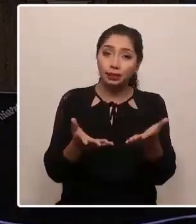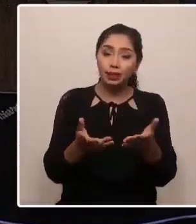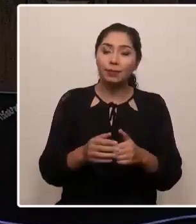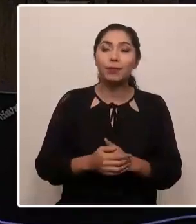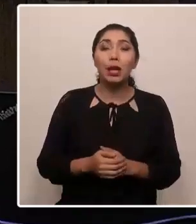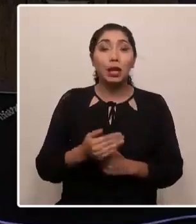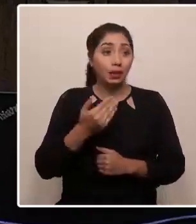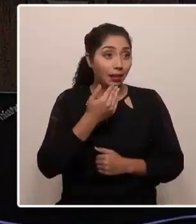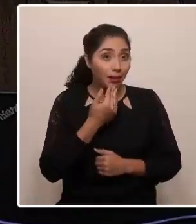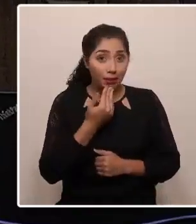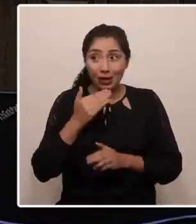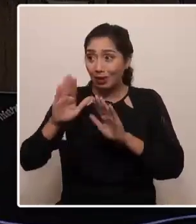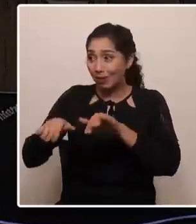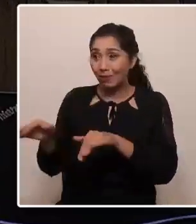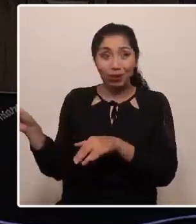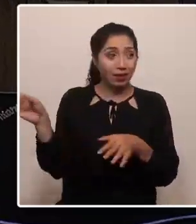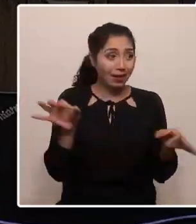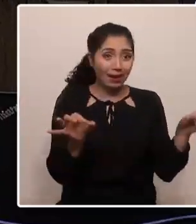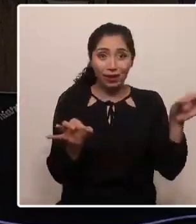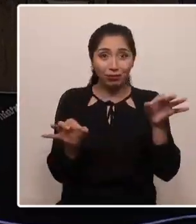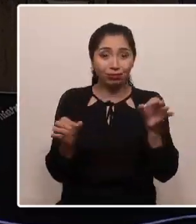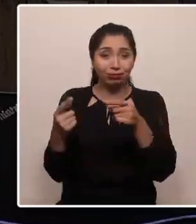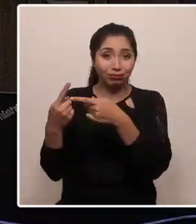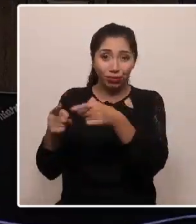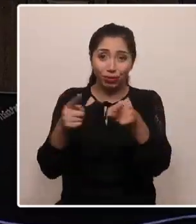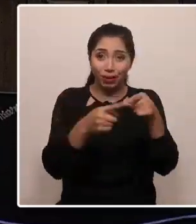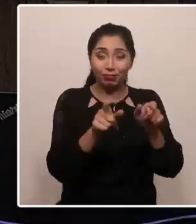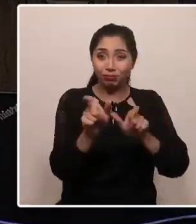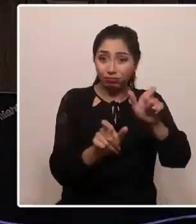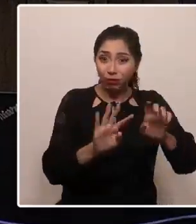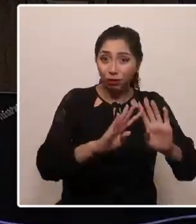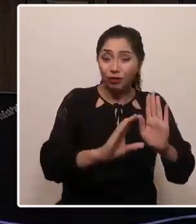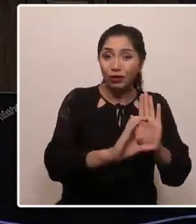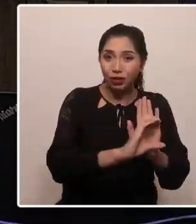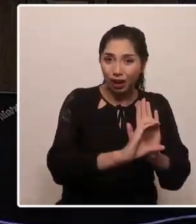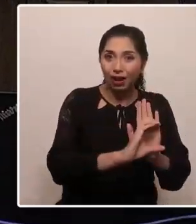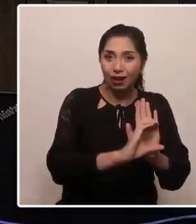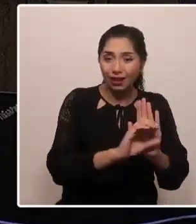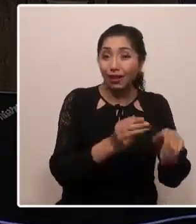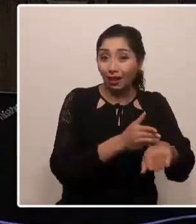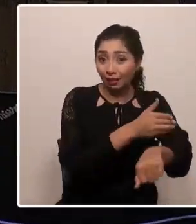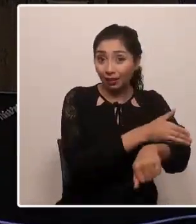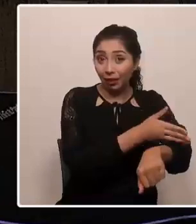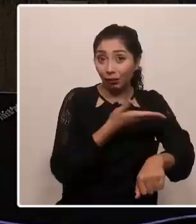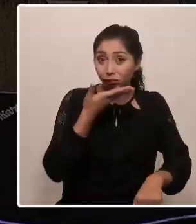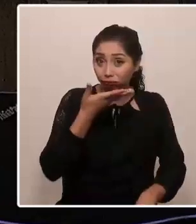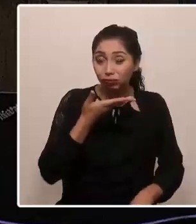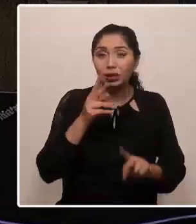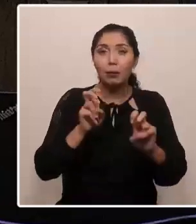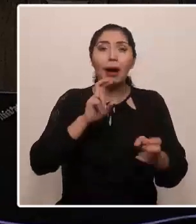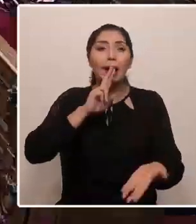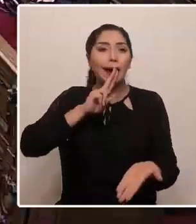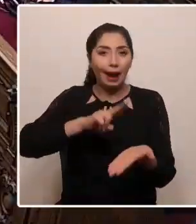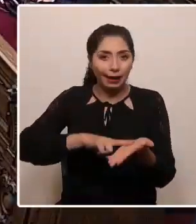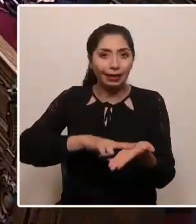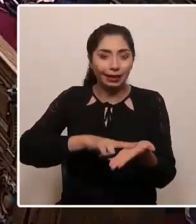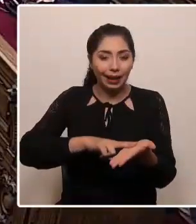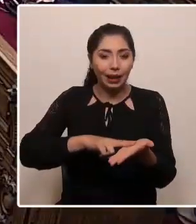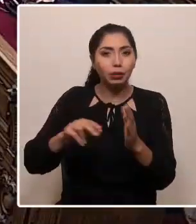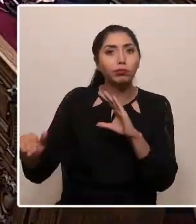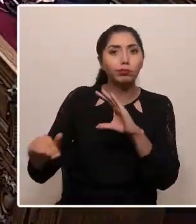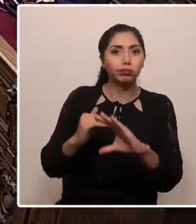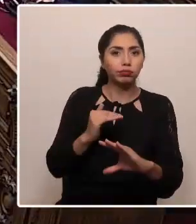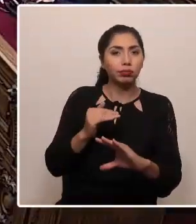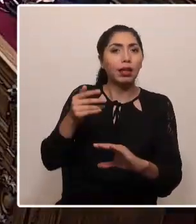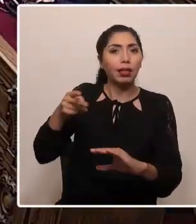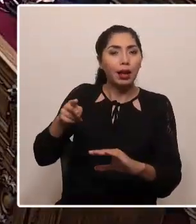lo ya planteado por los anteriores convencionales que hablaron sobre la carta que recibimos de parte